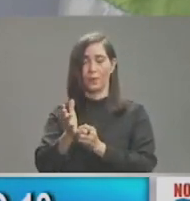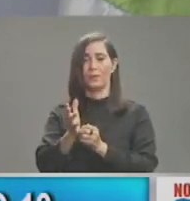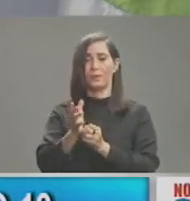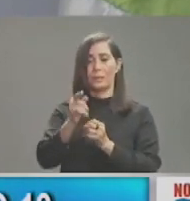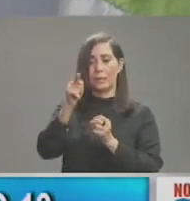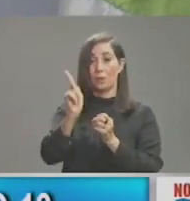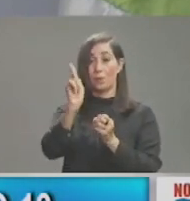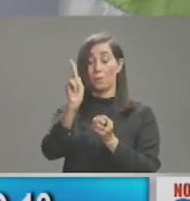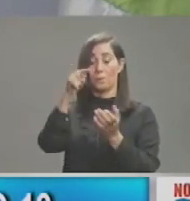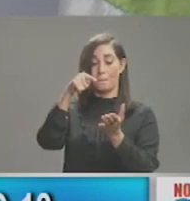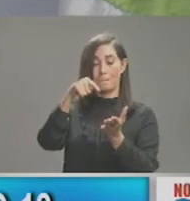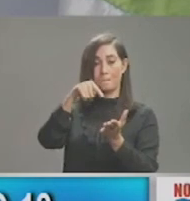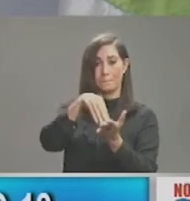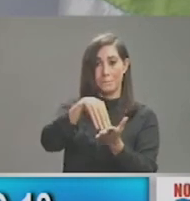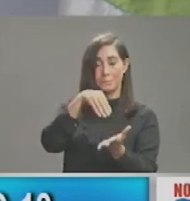registra